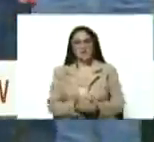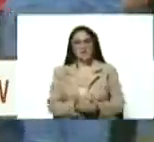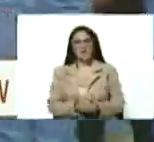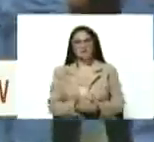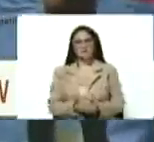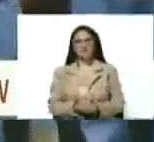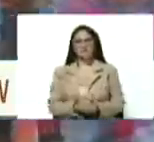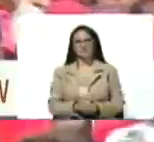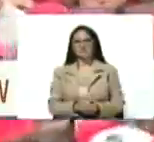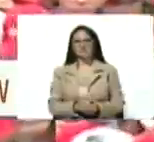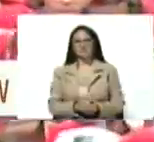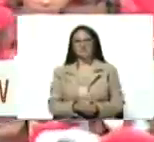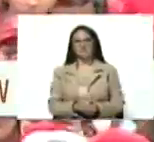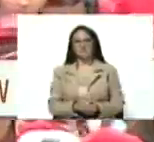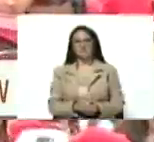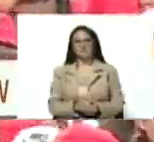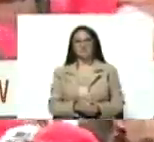Toma.